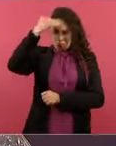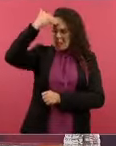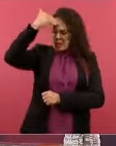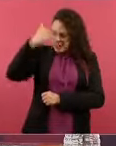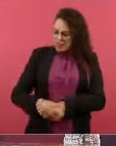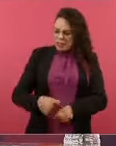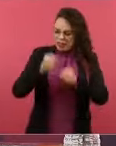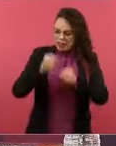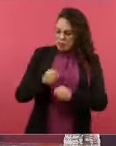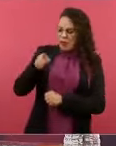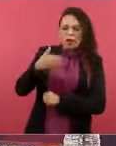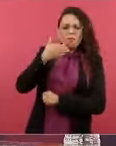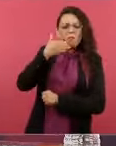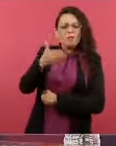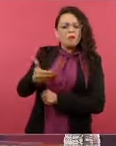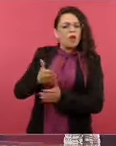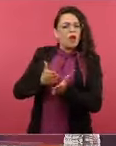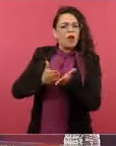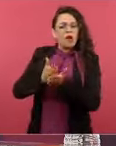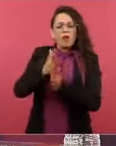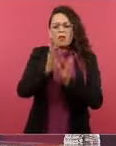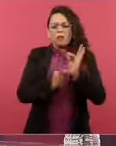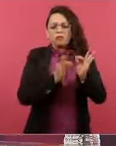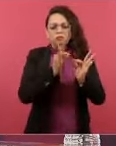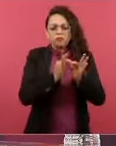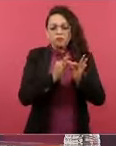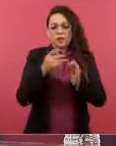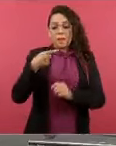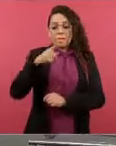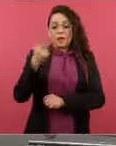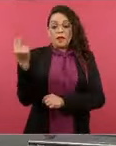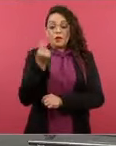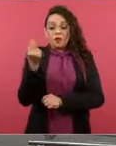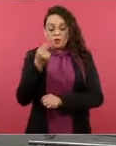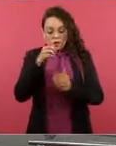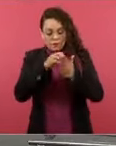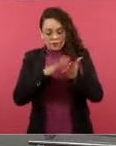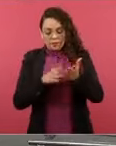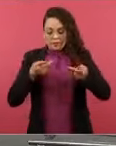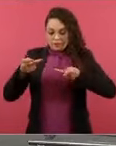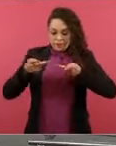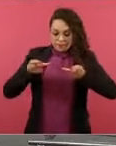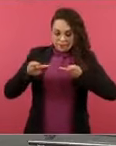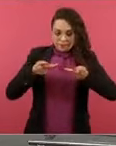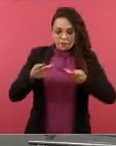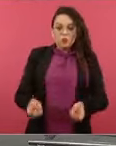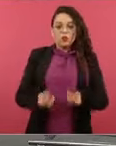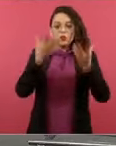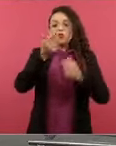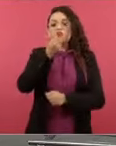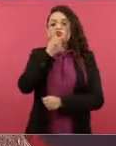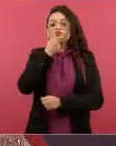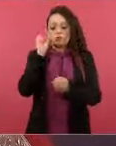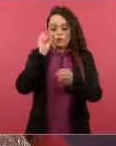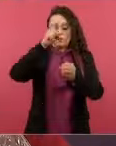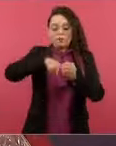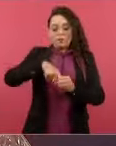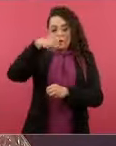ahí. Tiene que ver con una cuestión logística de cuántos niños y niñas están inscritos en 6º grado para la